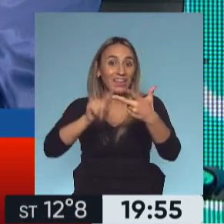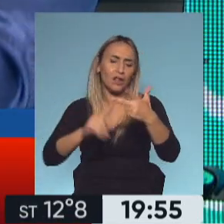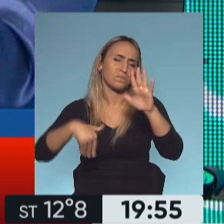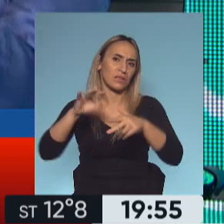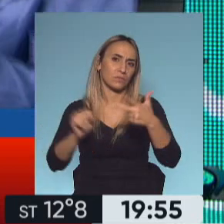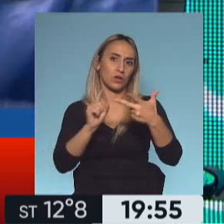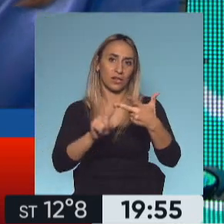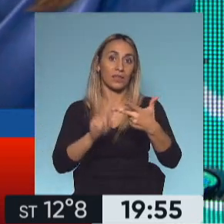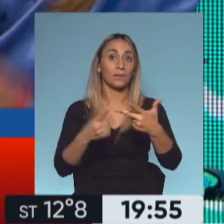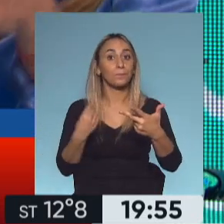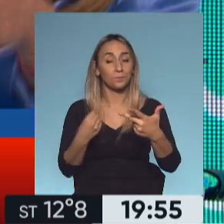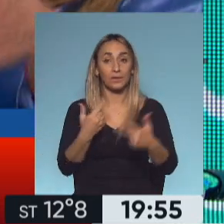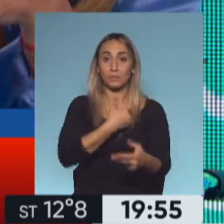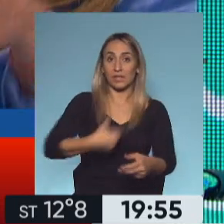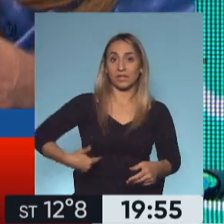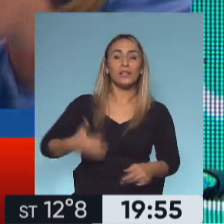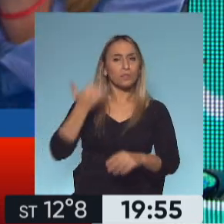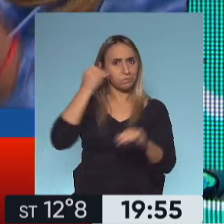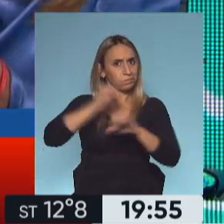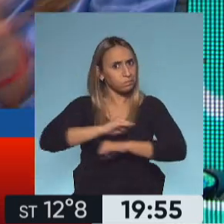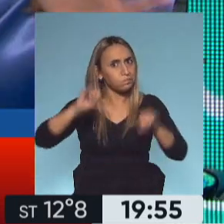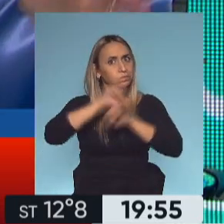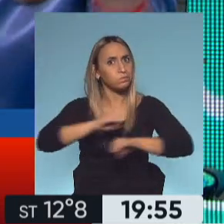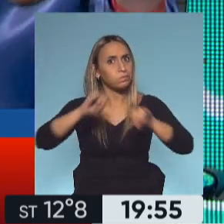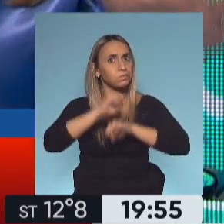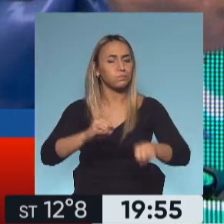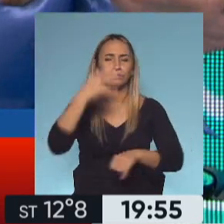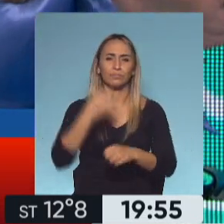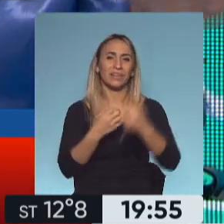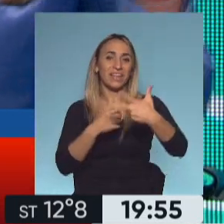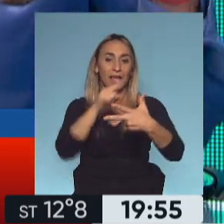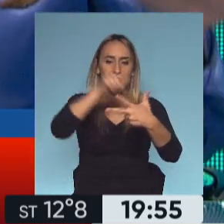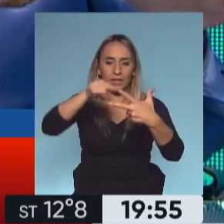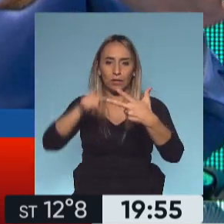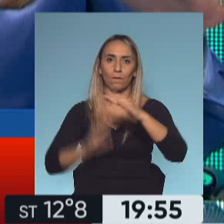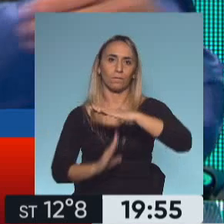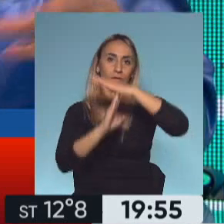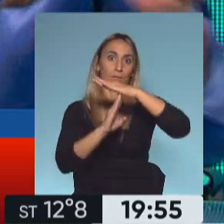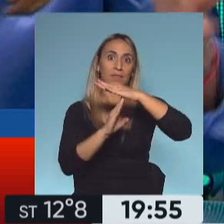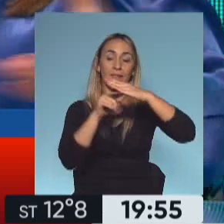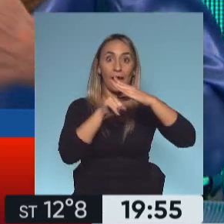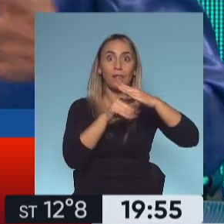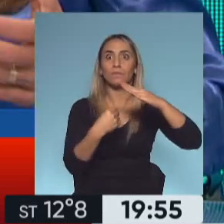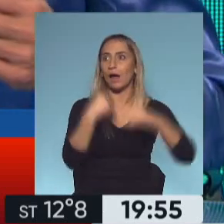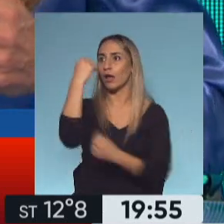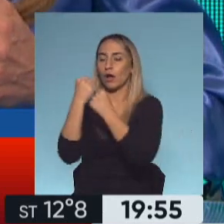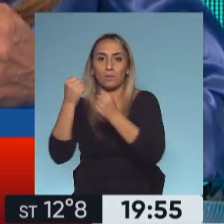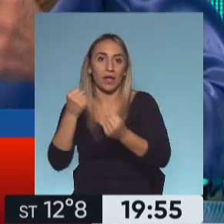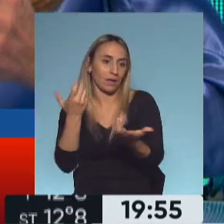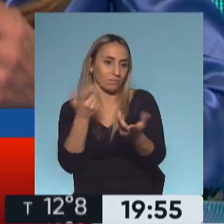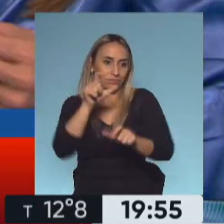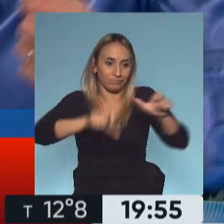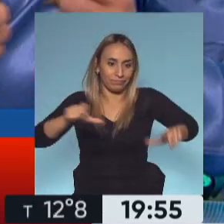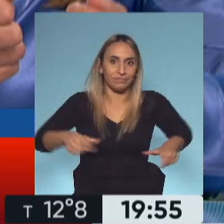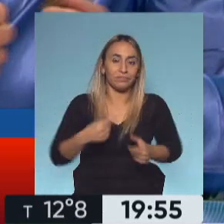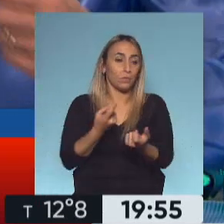importante. Fíjate que nuestro presidente viene haciendo mención constante a esas tres patas de la economía real, de aquellos que viven de su trabajo, o de